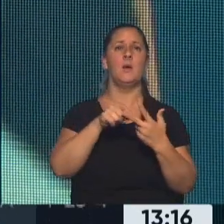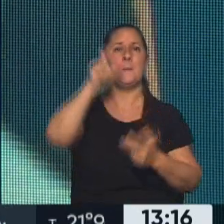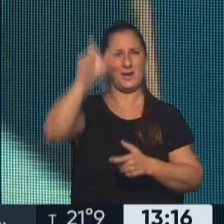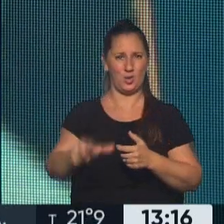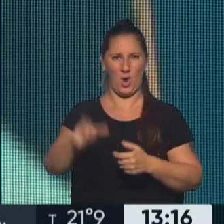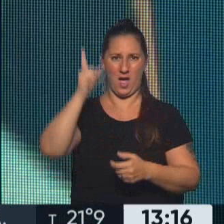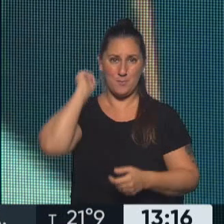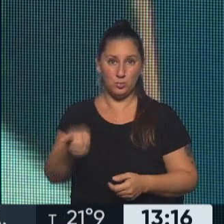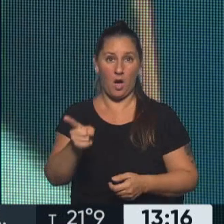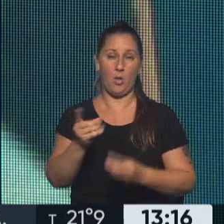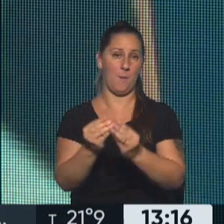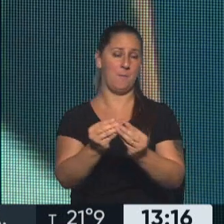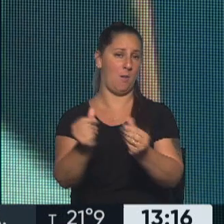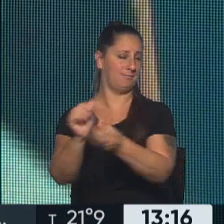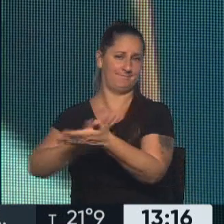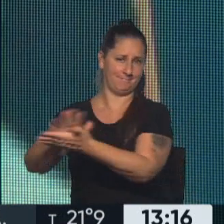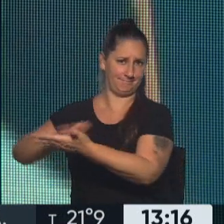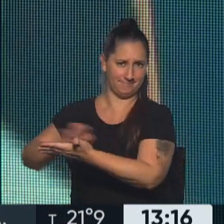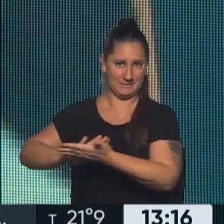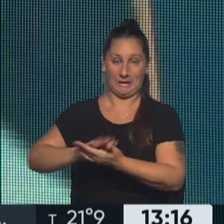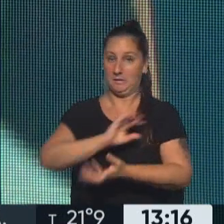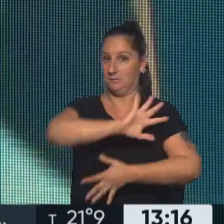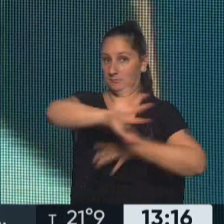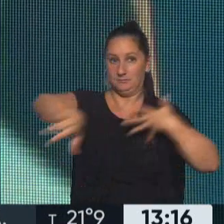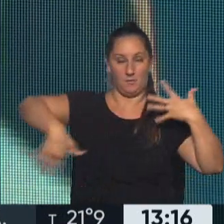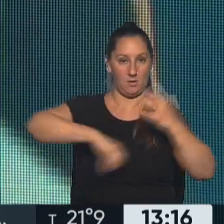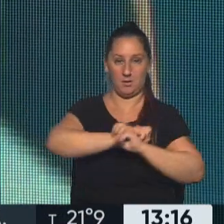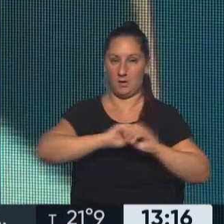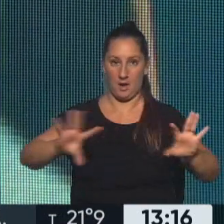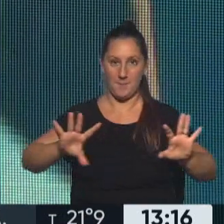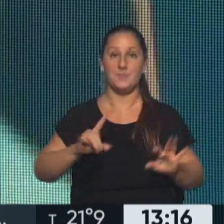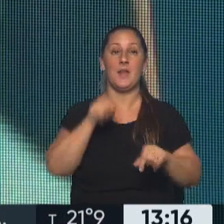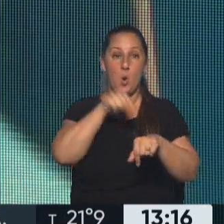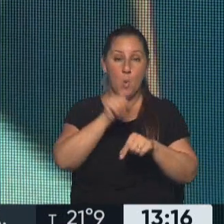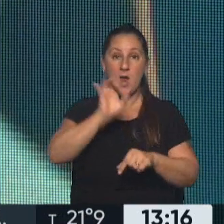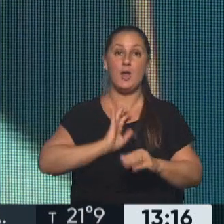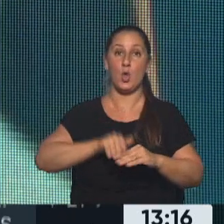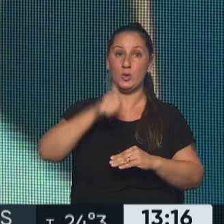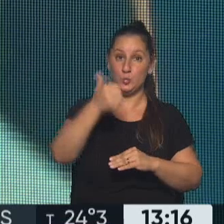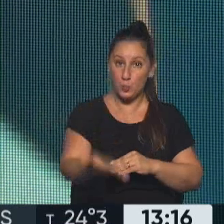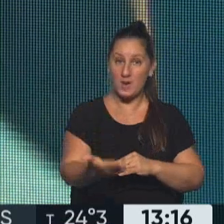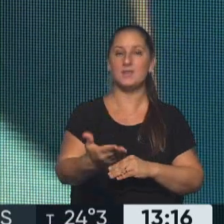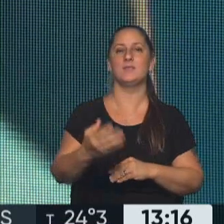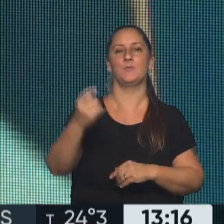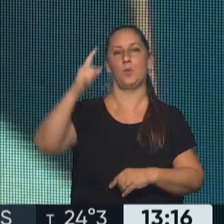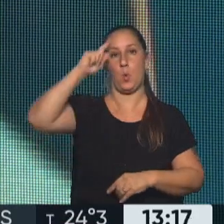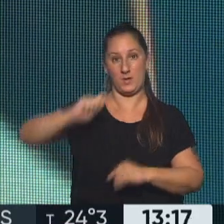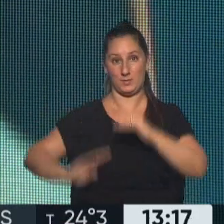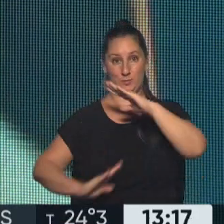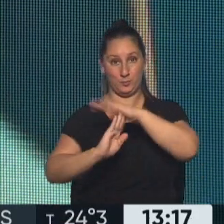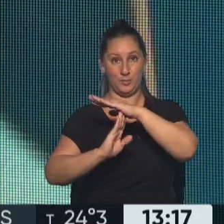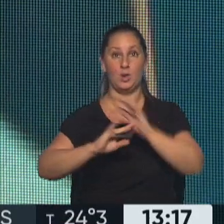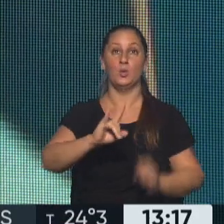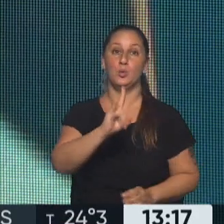imputados fue un escándalo terrible y a partir de ahí el un año después la corte suprema de tucumán revirtió